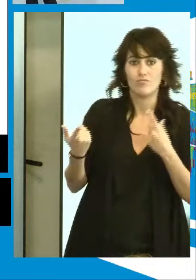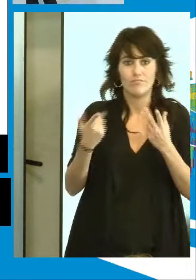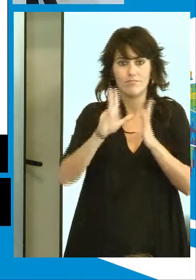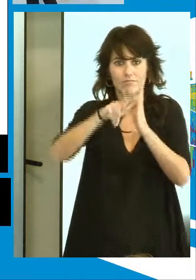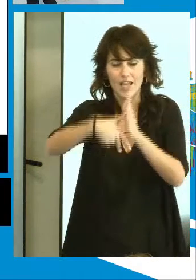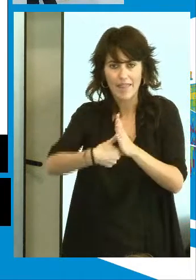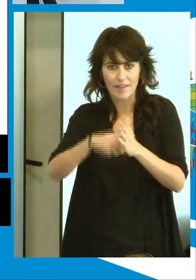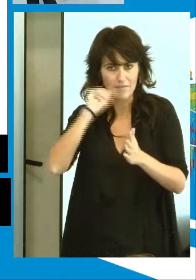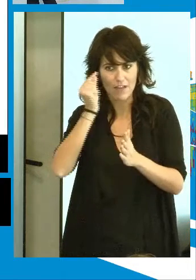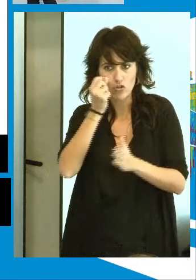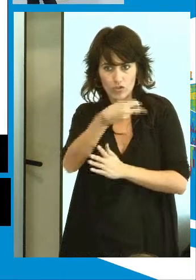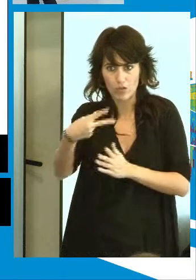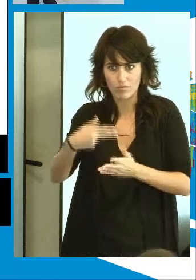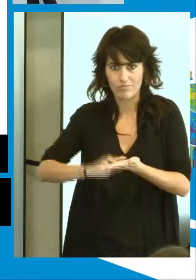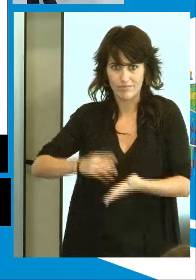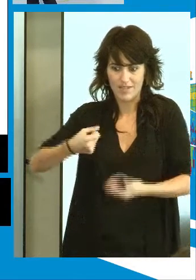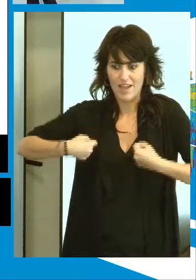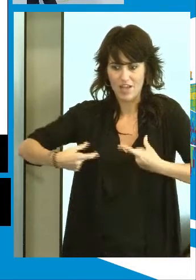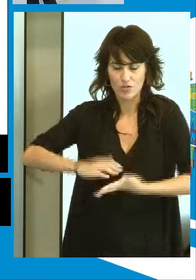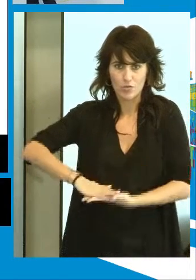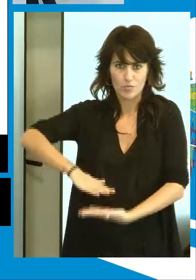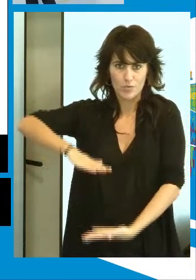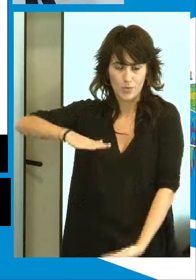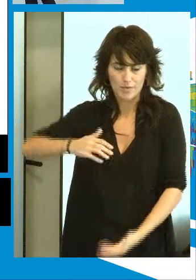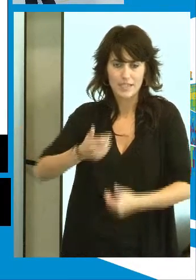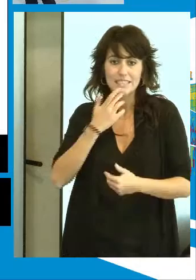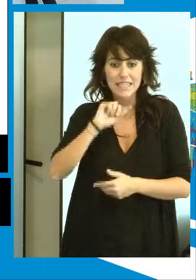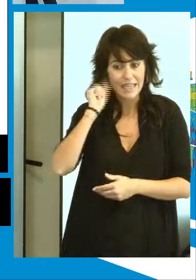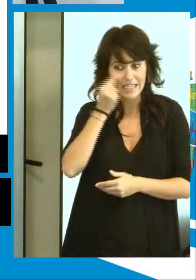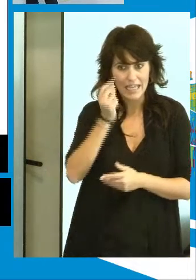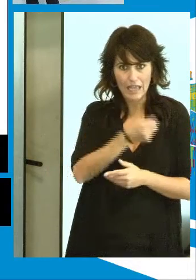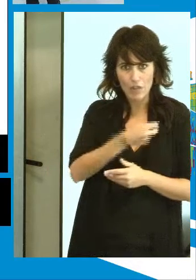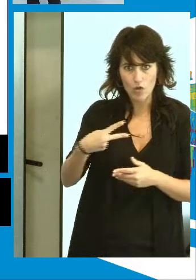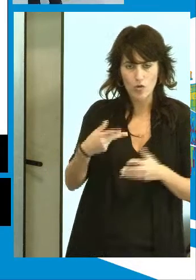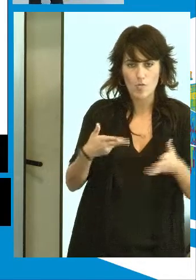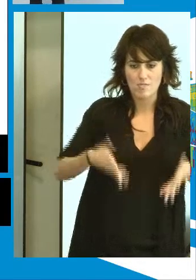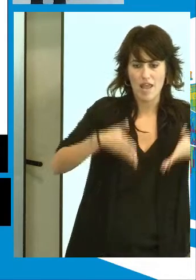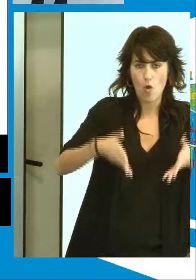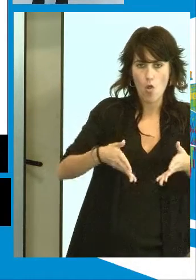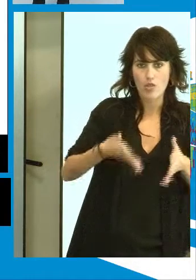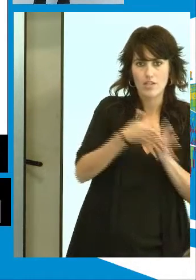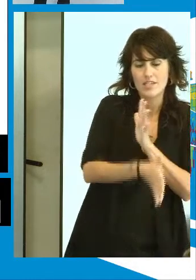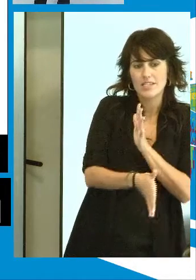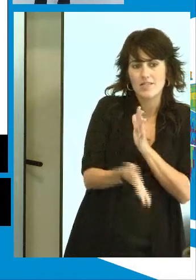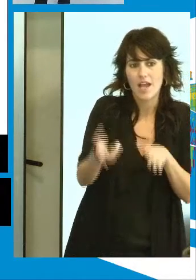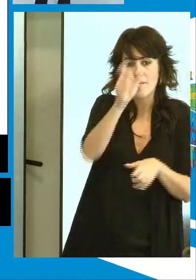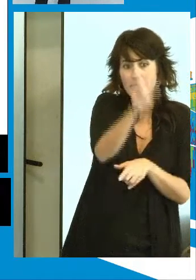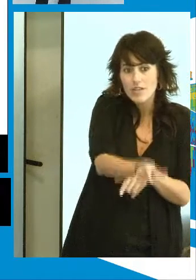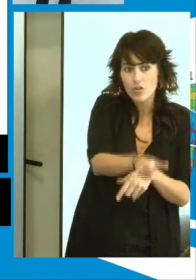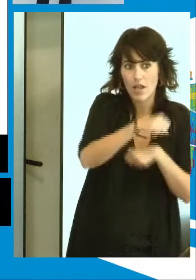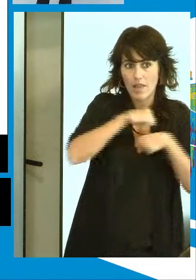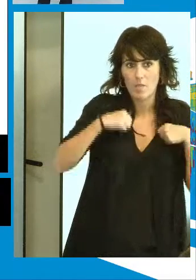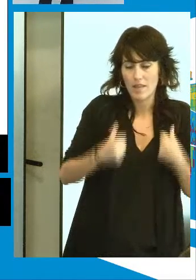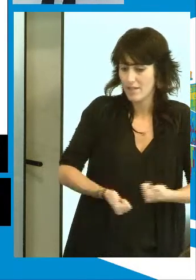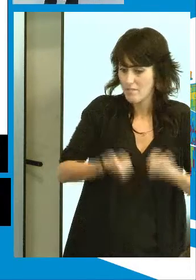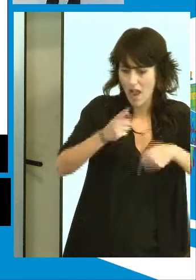costes acumulados. Si hacemos la detección precoz, estos costes, como la persona es